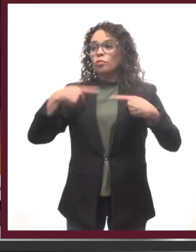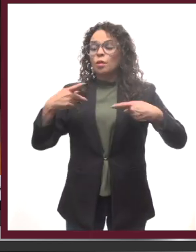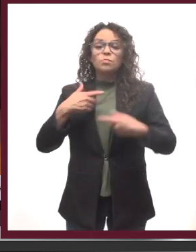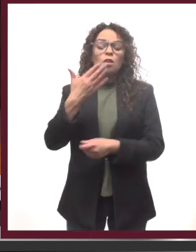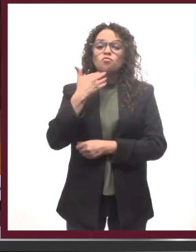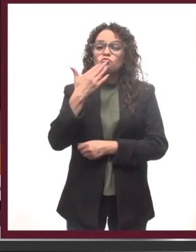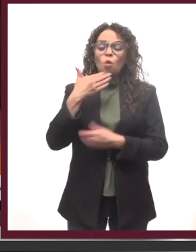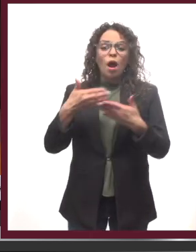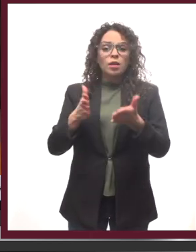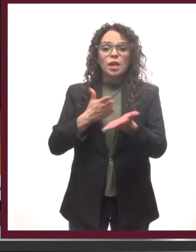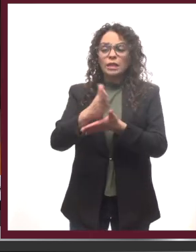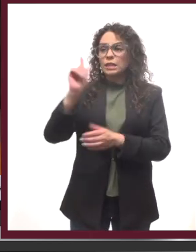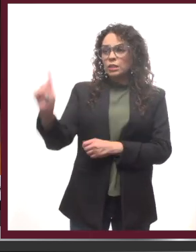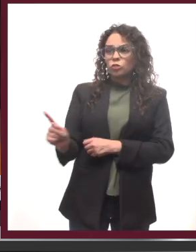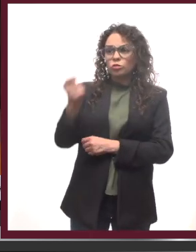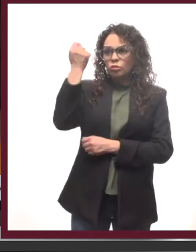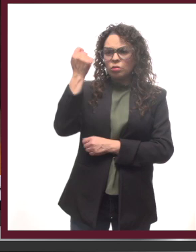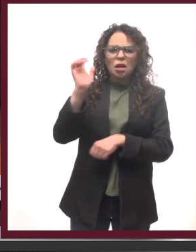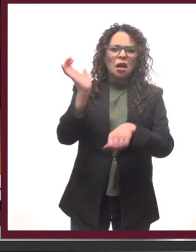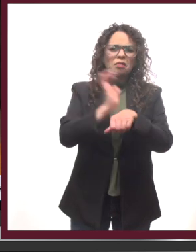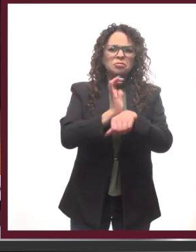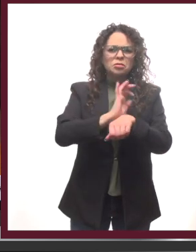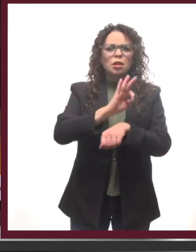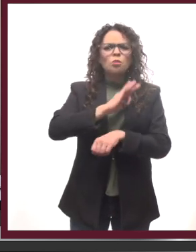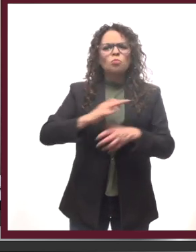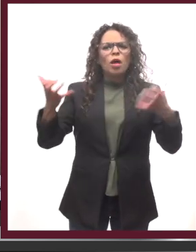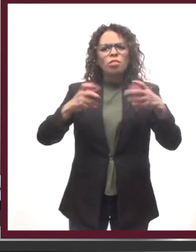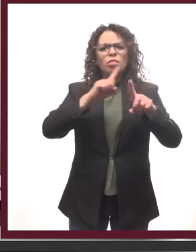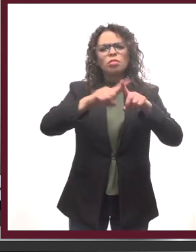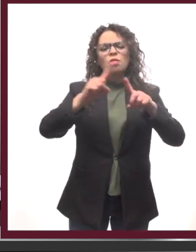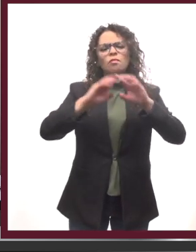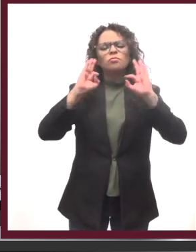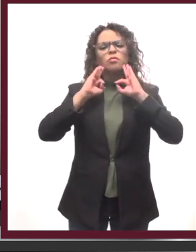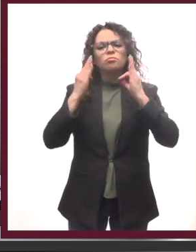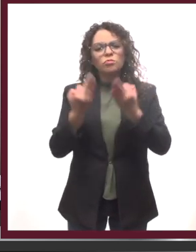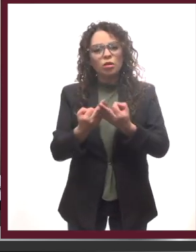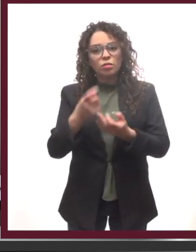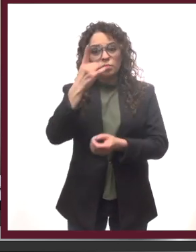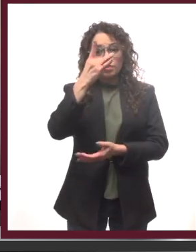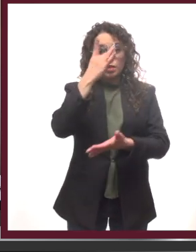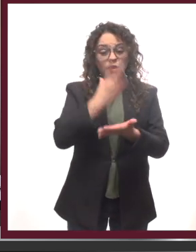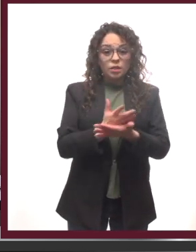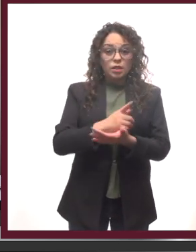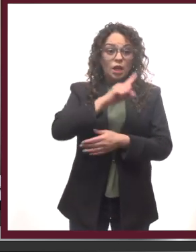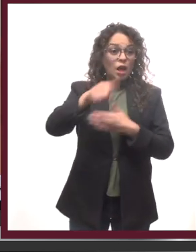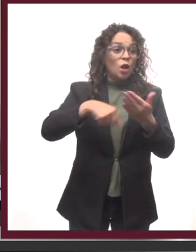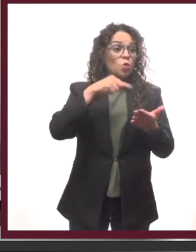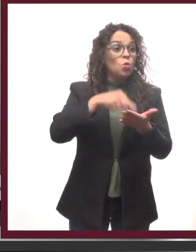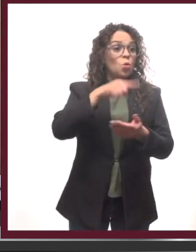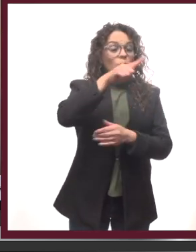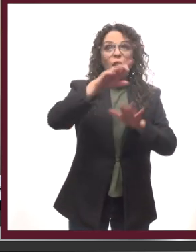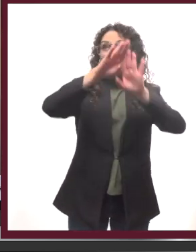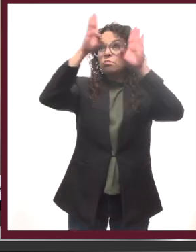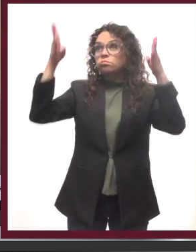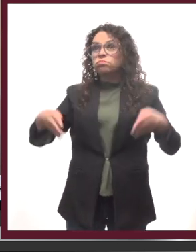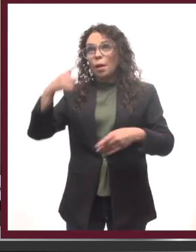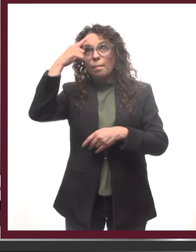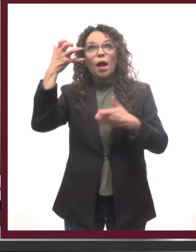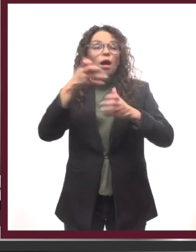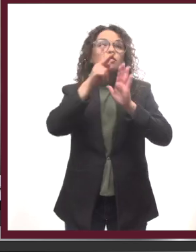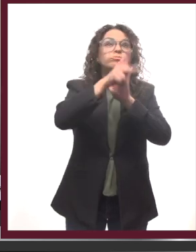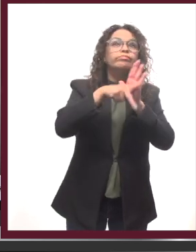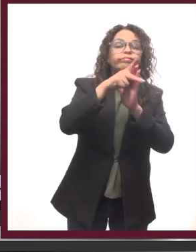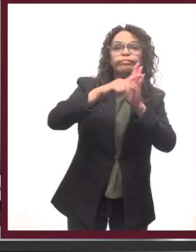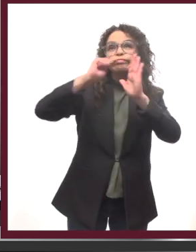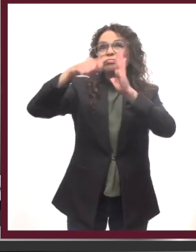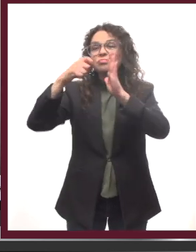Y los que no tienen acceso a la tecnología, pues el cine se compone de muchas partes, ¿no? No solamente es ir al set y hacer películas.